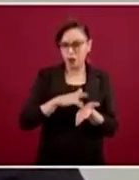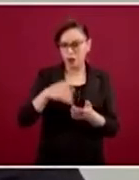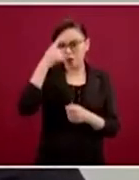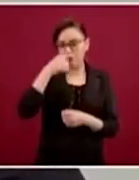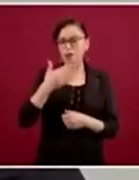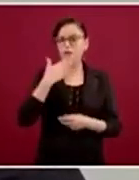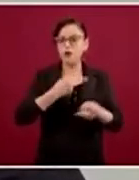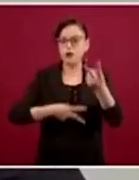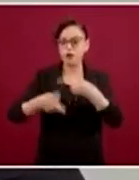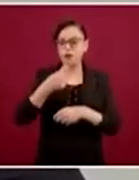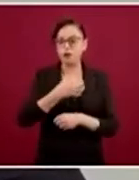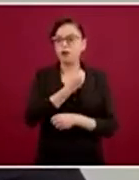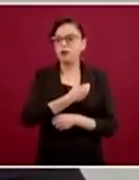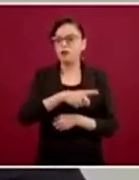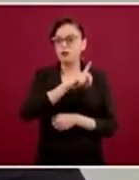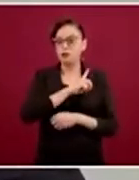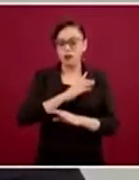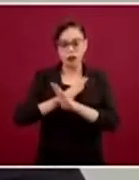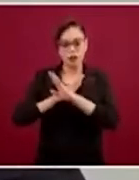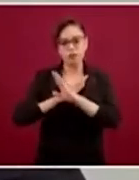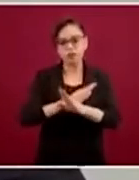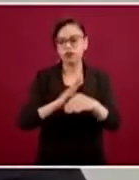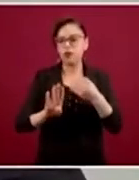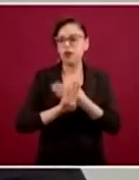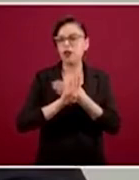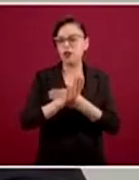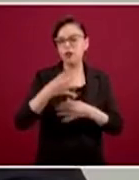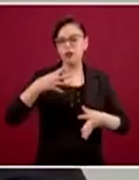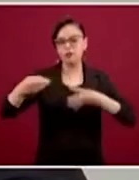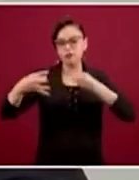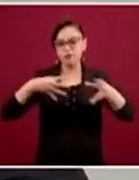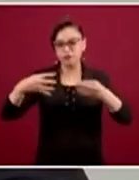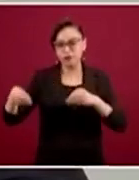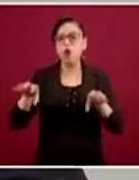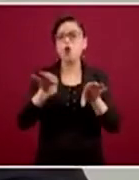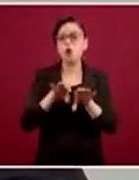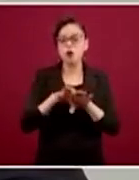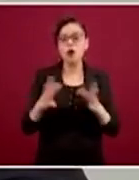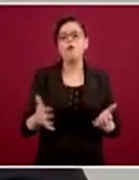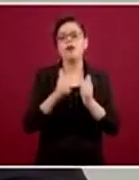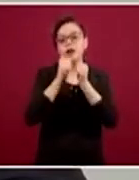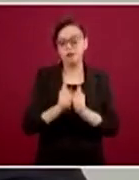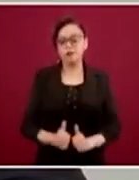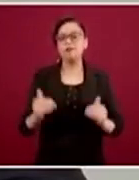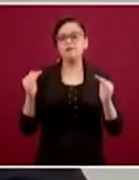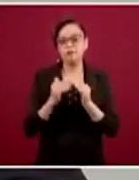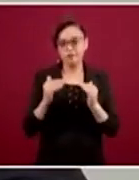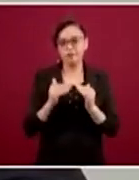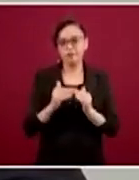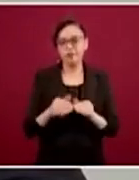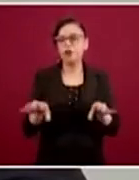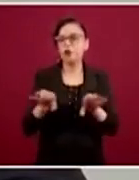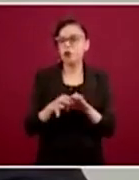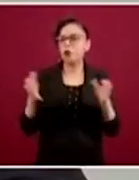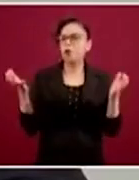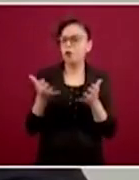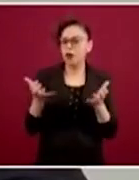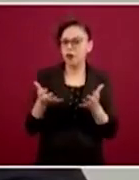enfermedad quedándose en casa las decisiones se toman con múltiples criterios